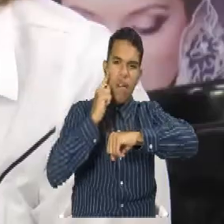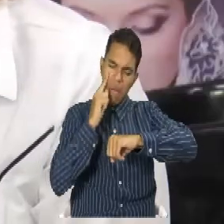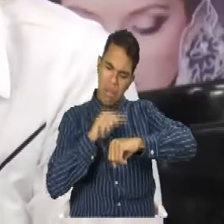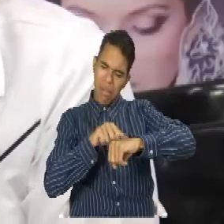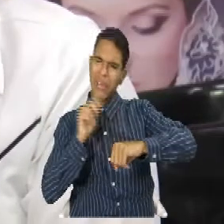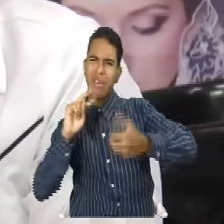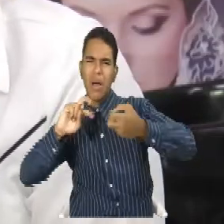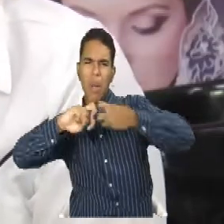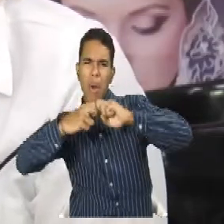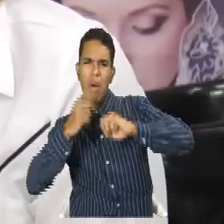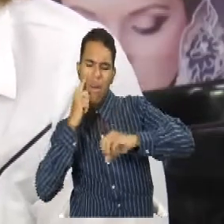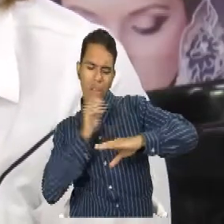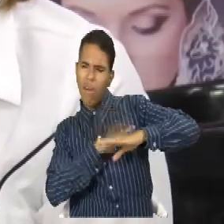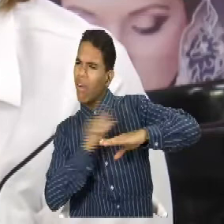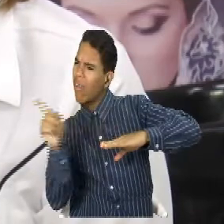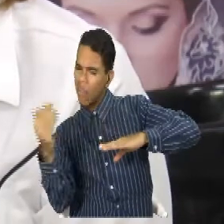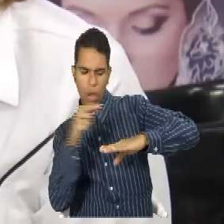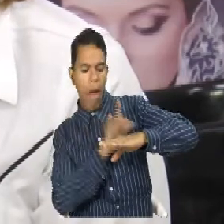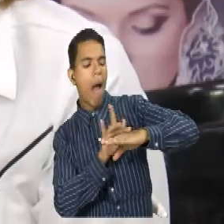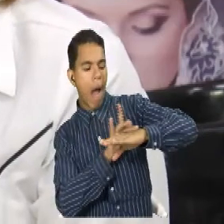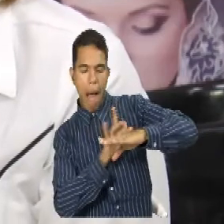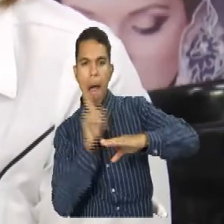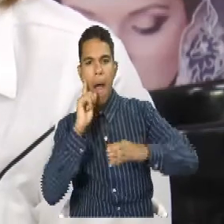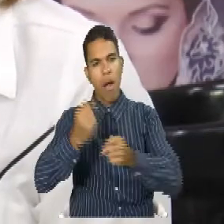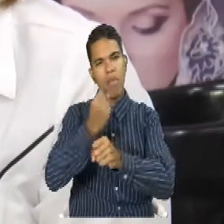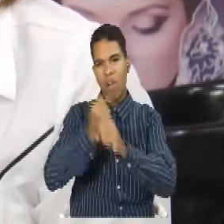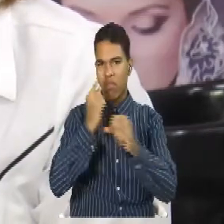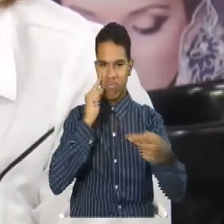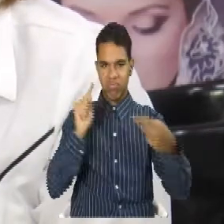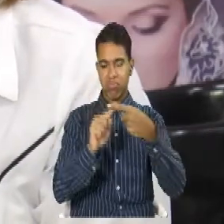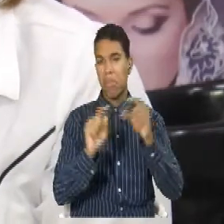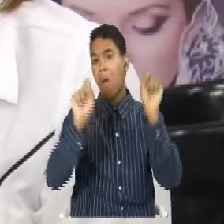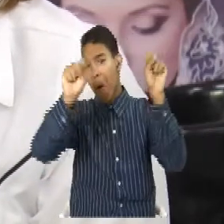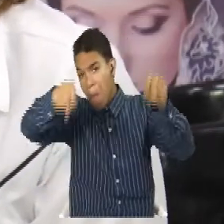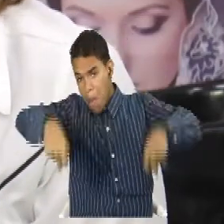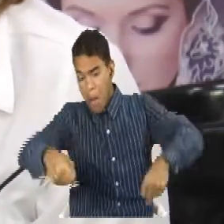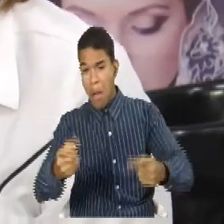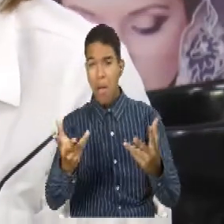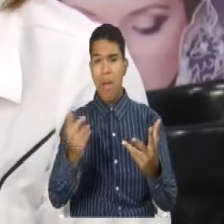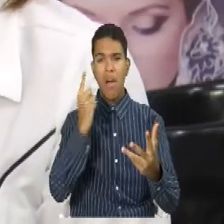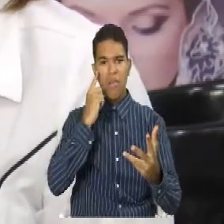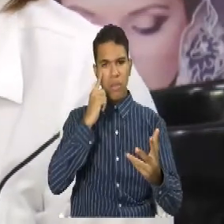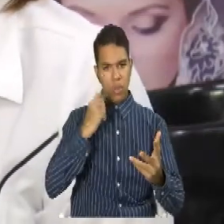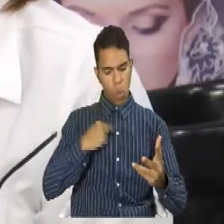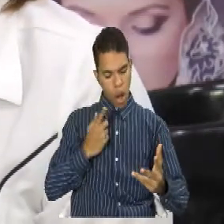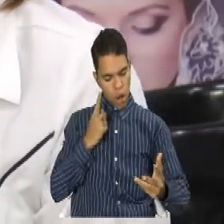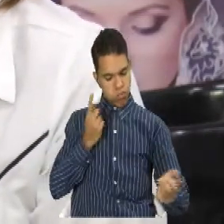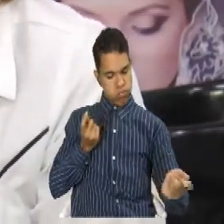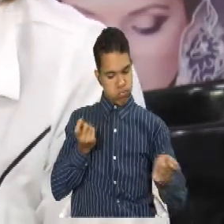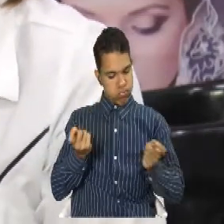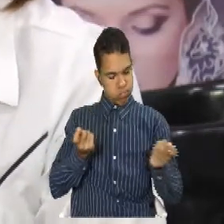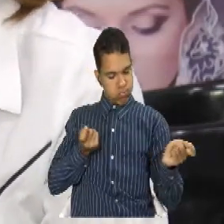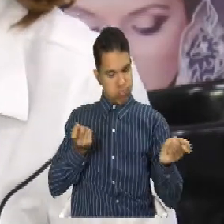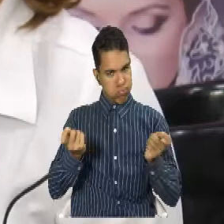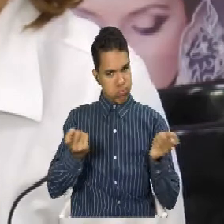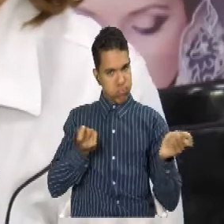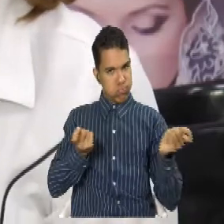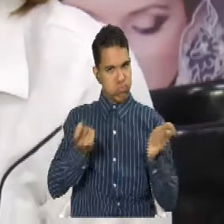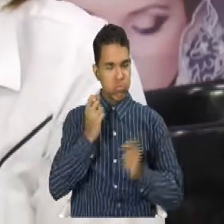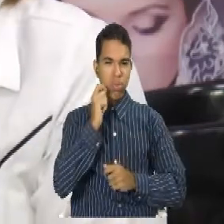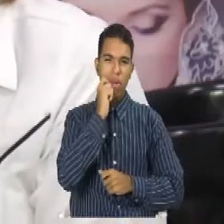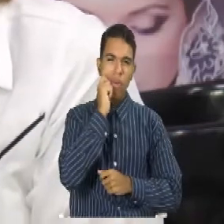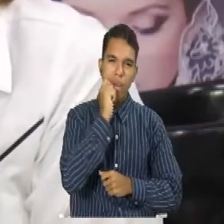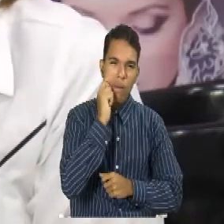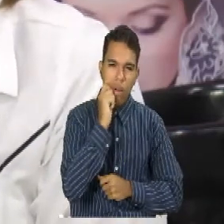Se pueden utilizar como un tratamiento de mantenimiento, pues como para mantener la piel, ya las que la tienen ya